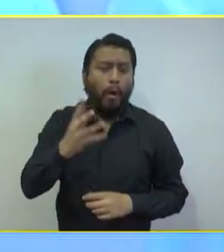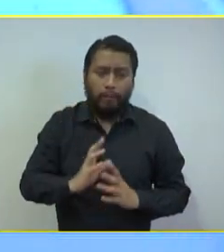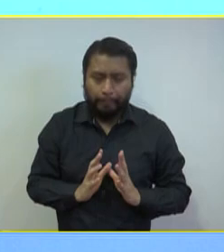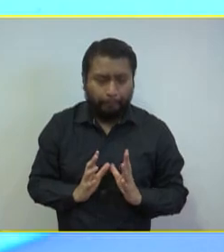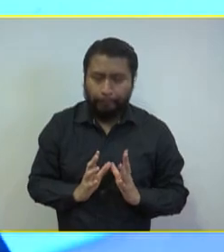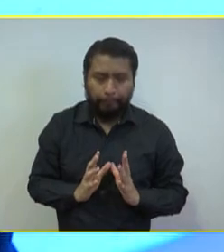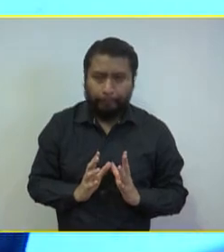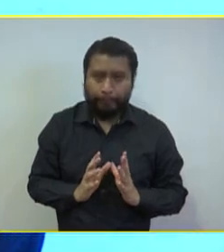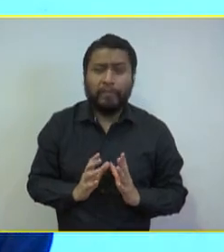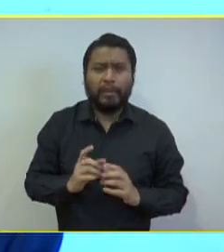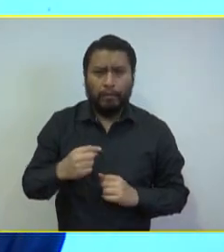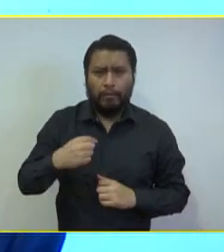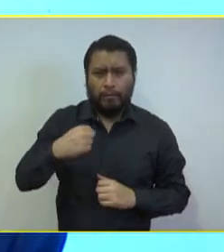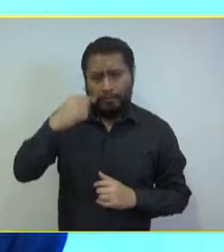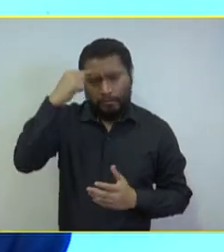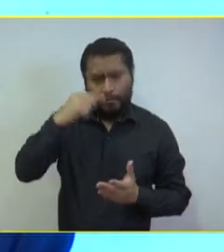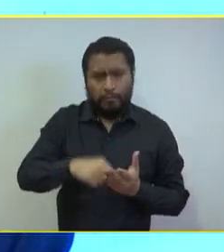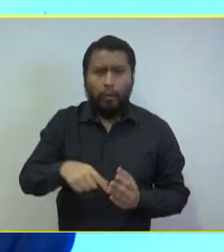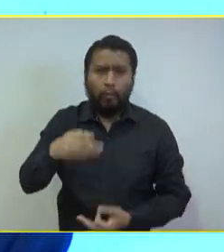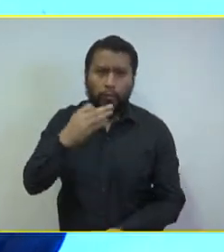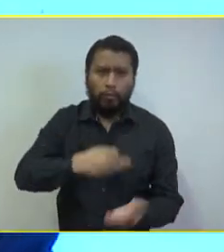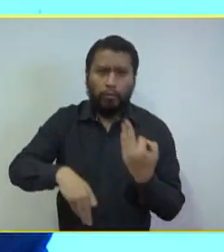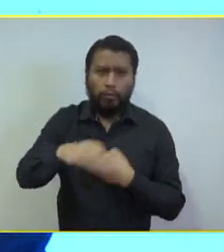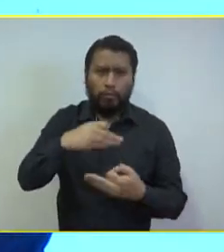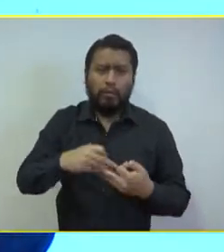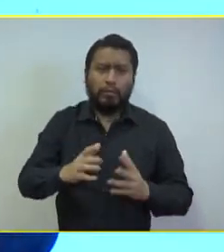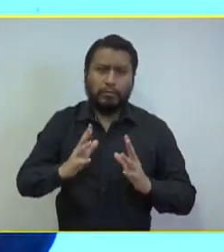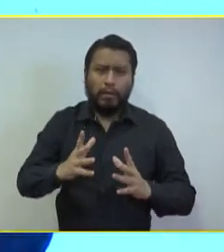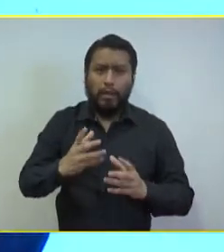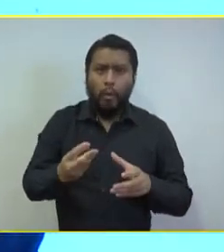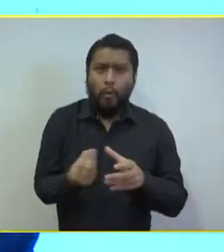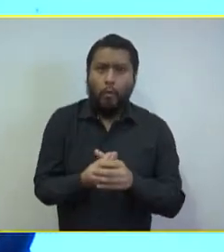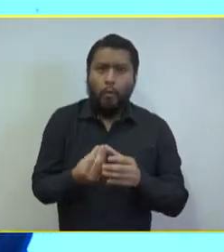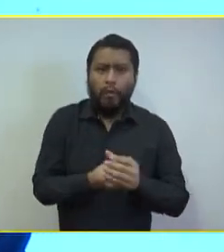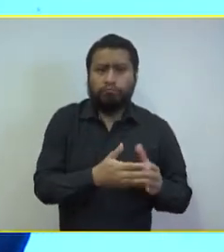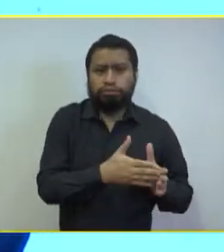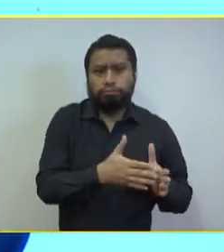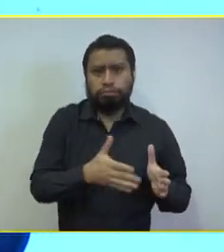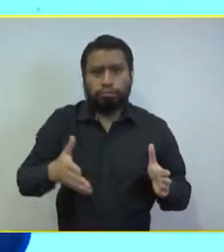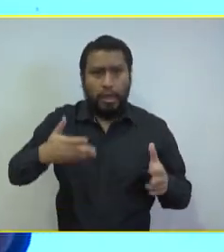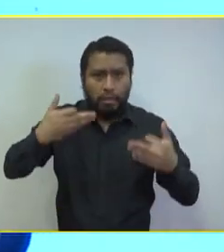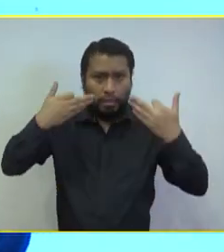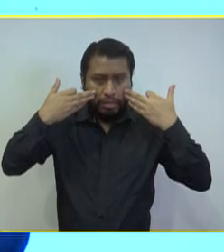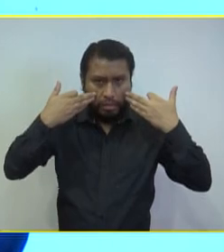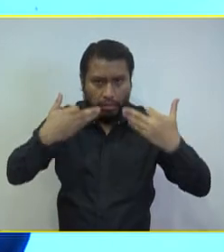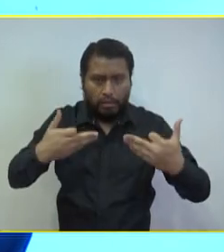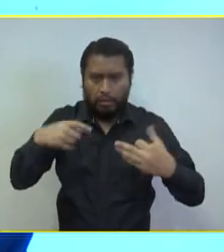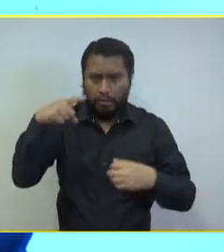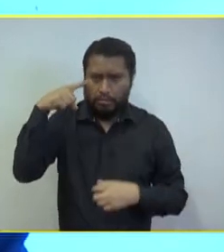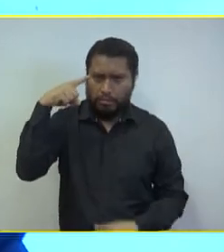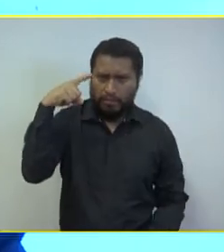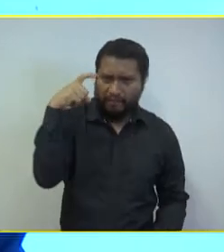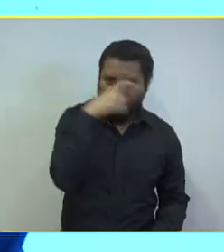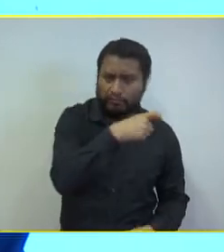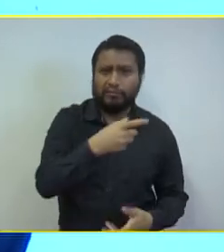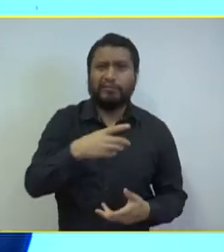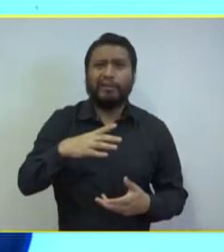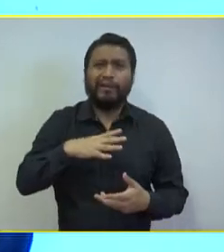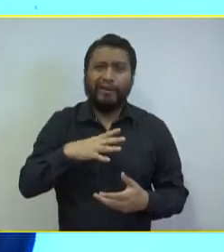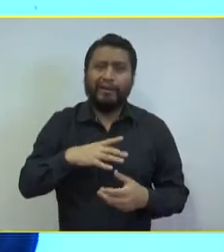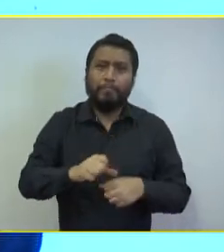testigos de lo difícil que ha sido este curso en condiciones extraordinarias, la